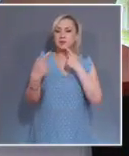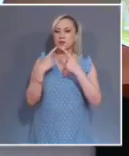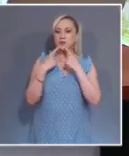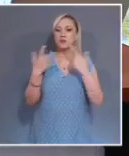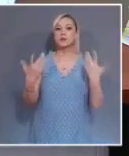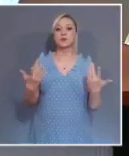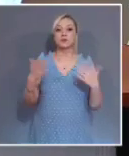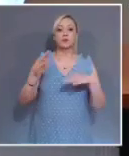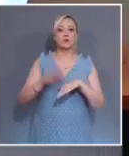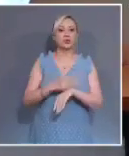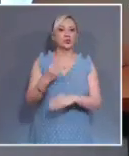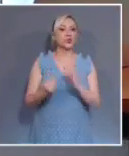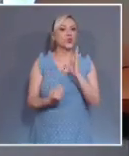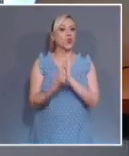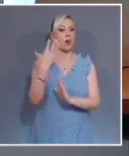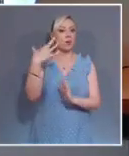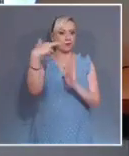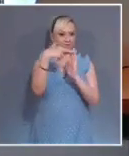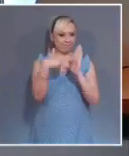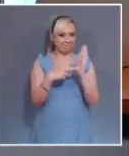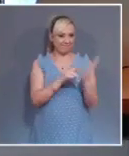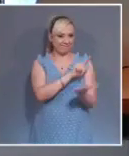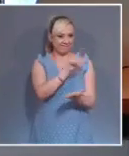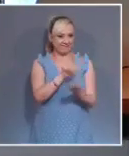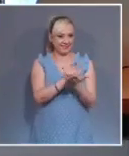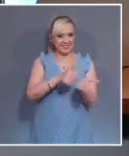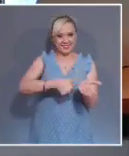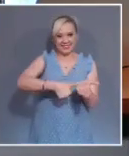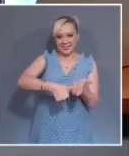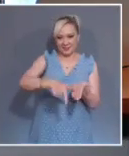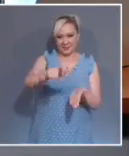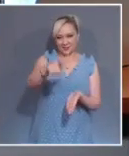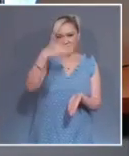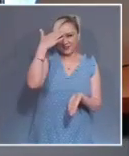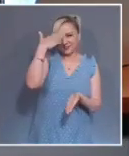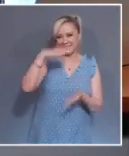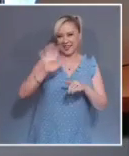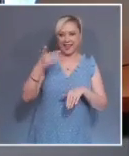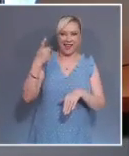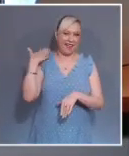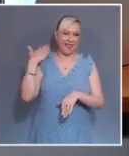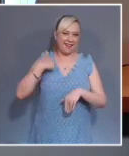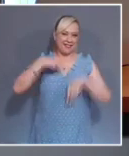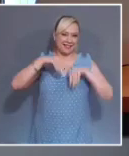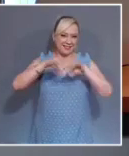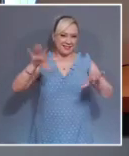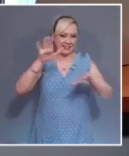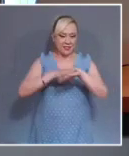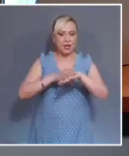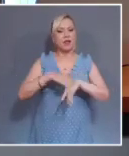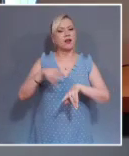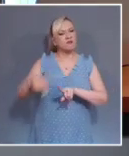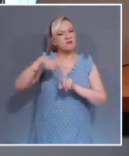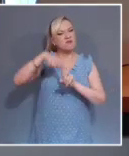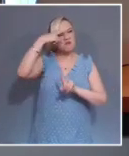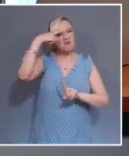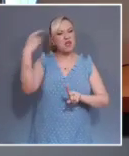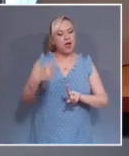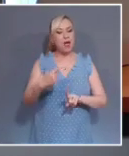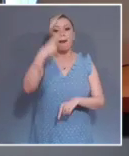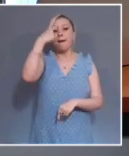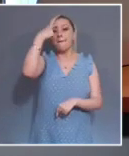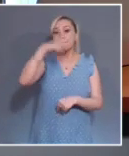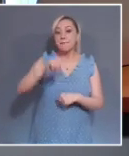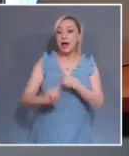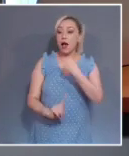de Procedimientos Civiles. Es un instrumento con el que se busca solucionar los conflictos que atiende la llamada